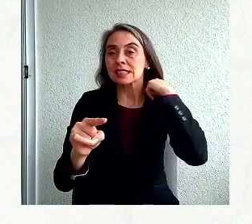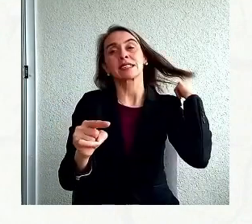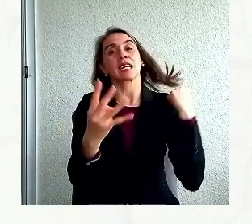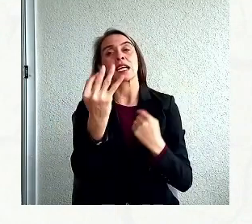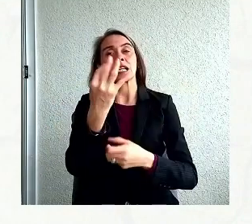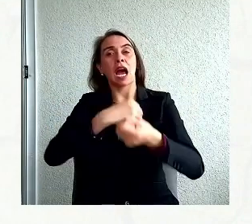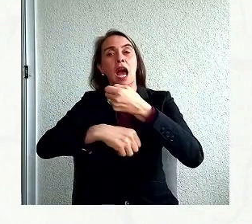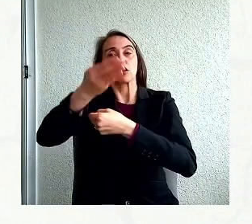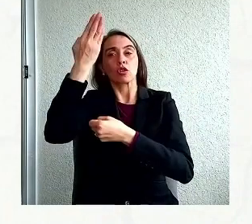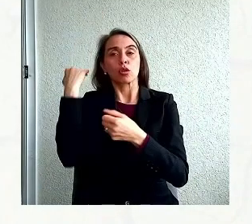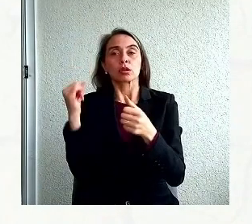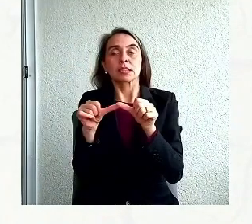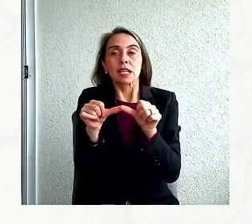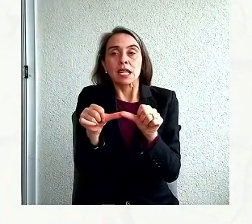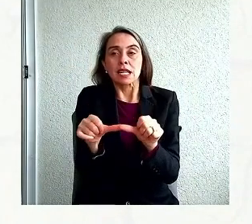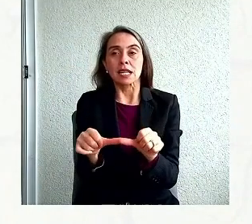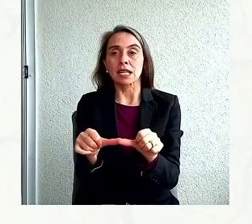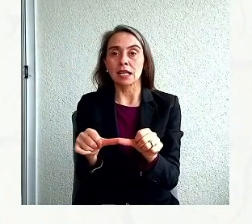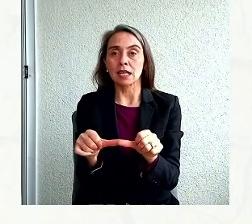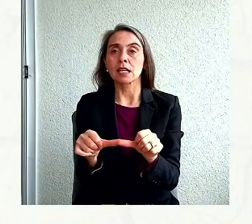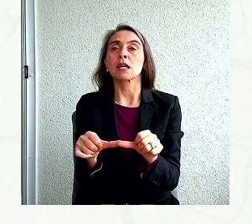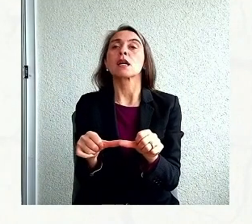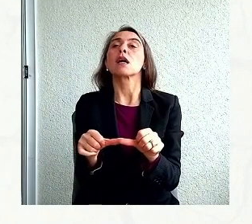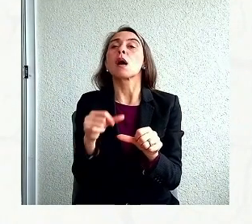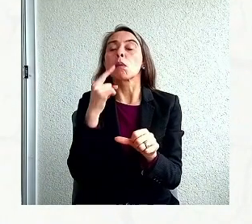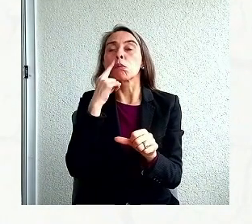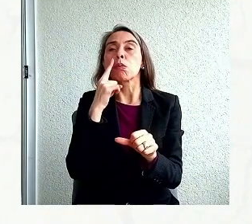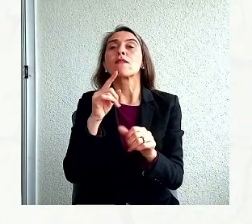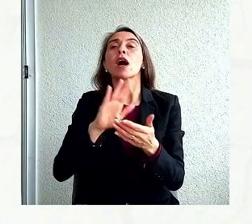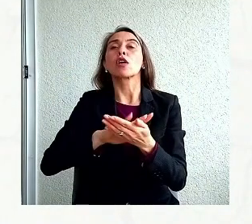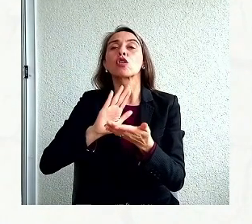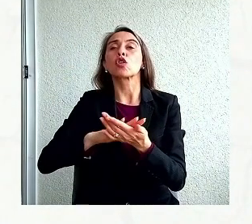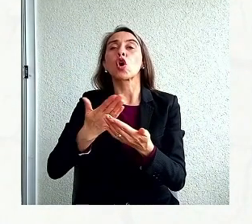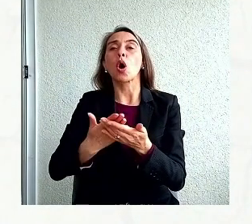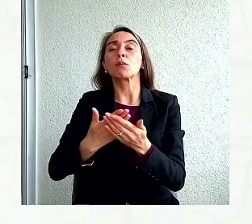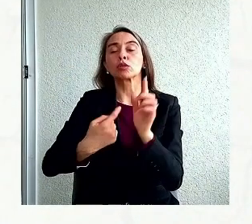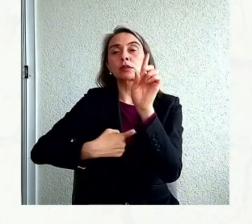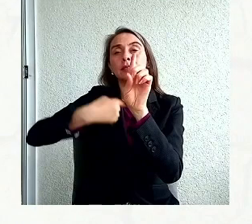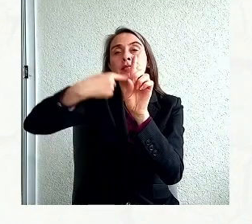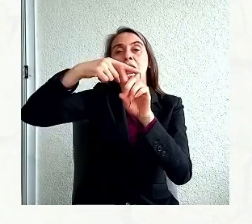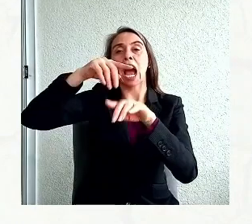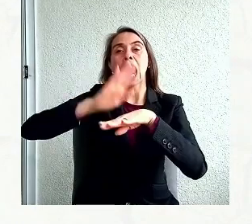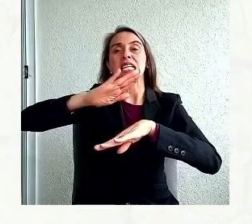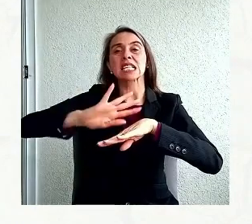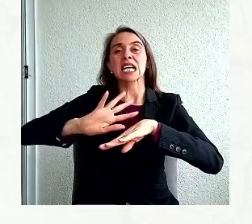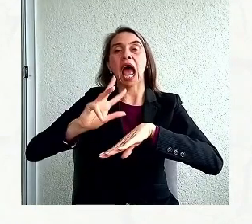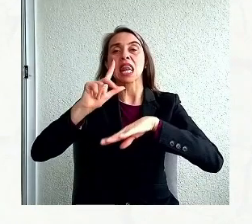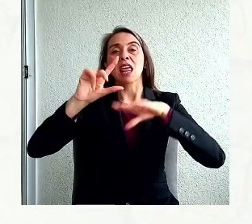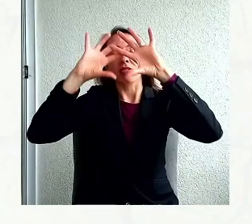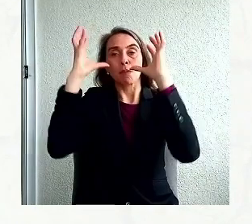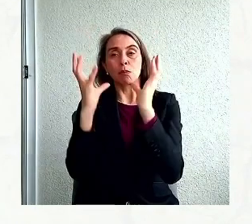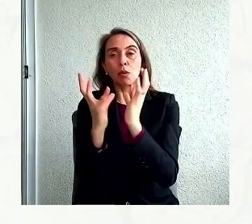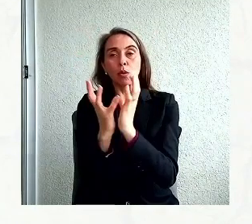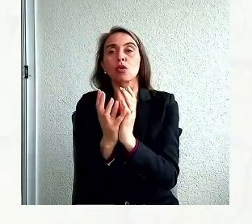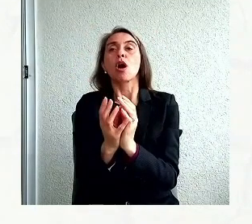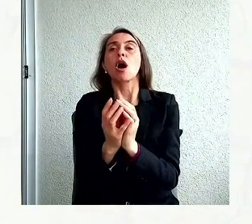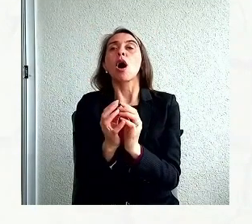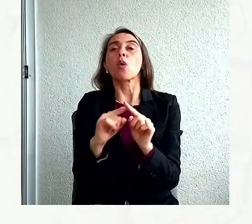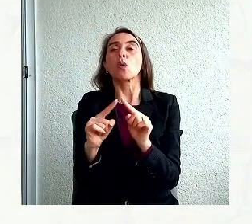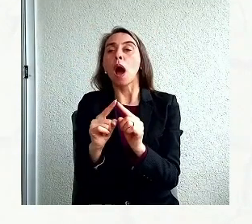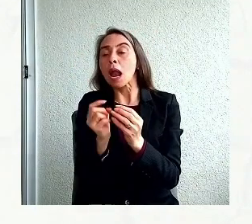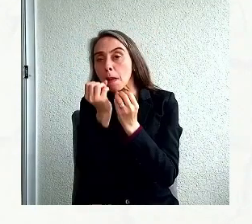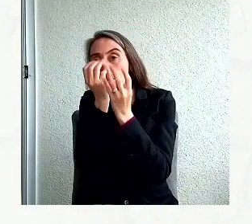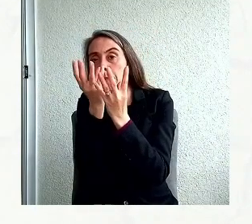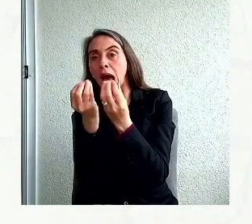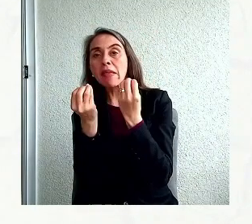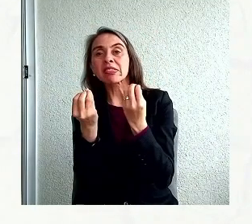calentamiento climático en los que uno evalúa cuáles son las especies que van a verse favorecidas con el calentamiento, con el aumento de la